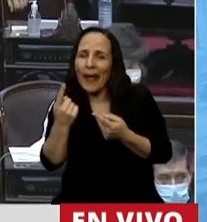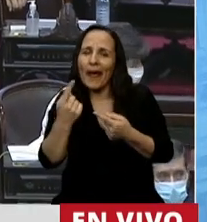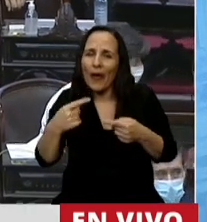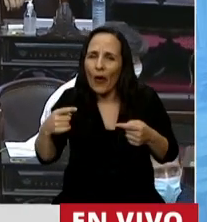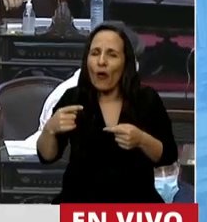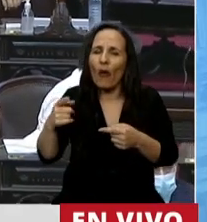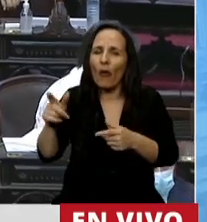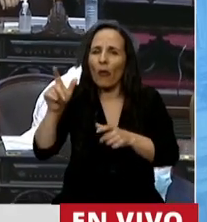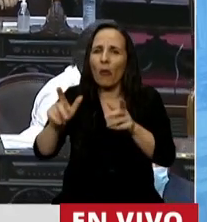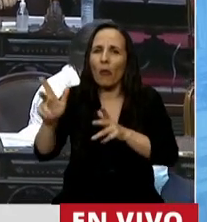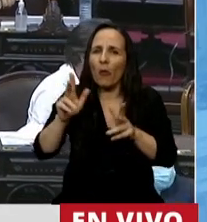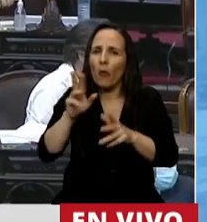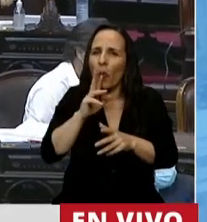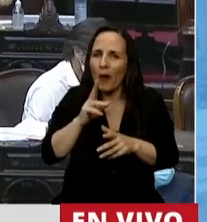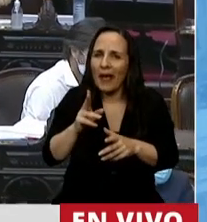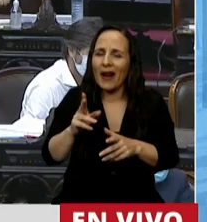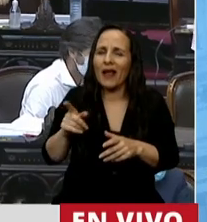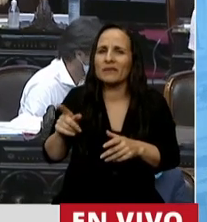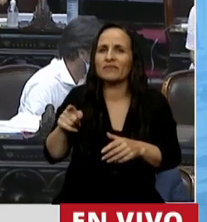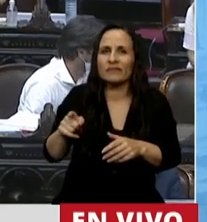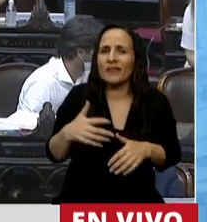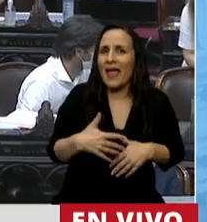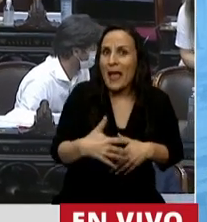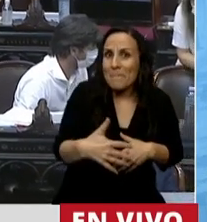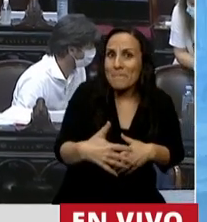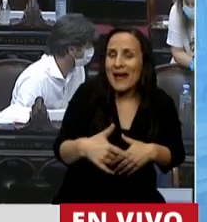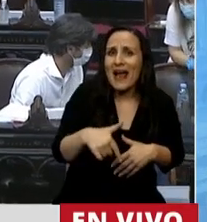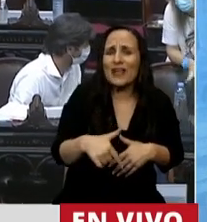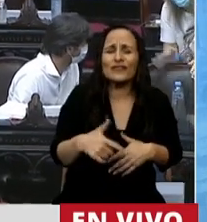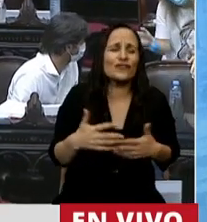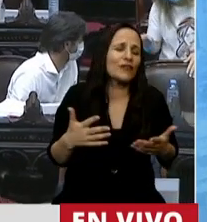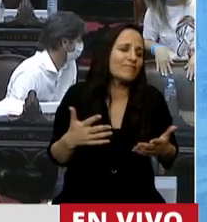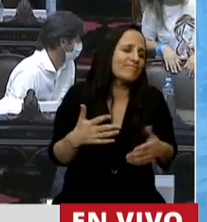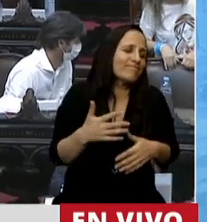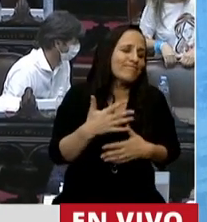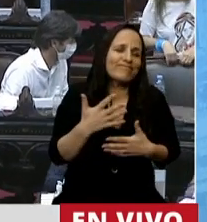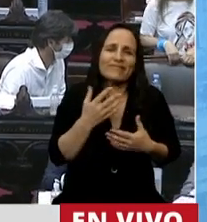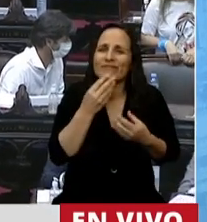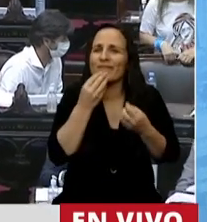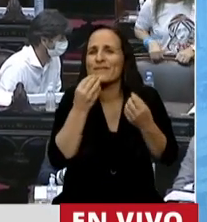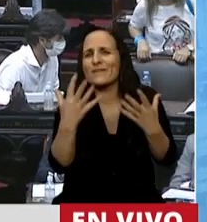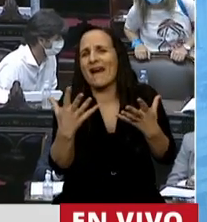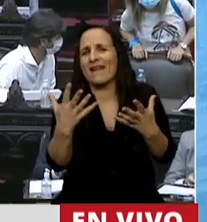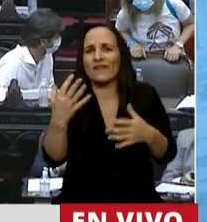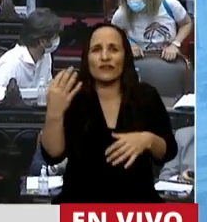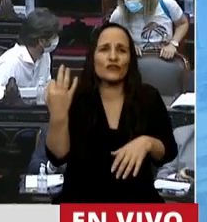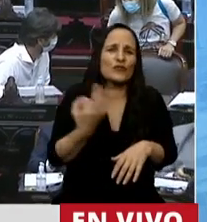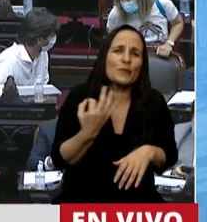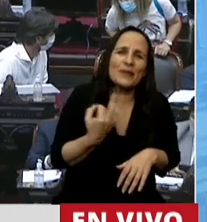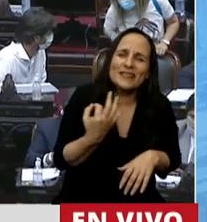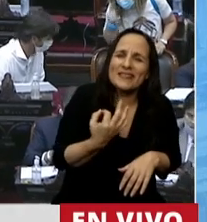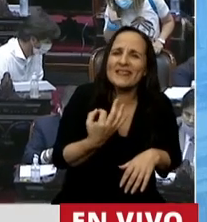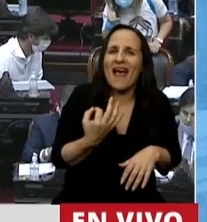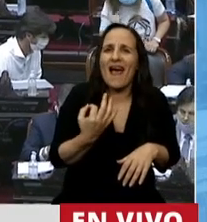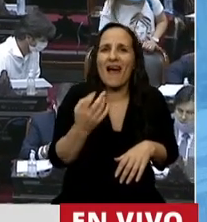otras mujeres. Vivir un embarazo es una situación maravillosa, especial, y donde las